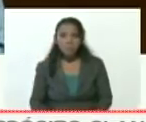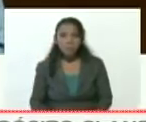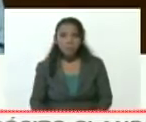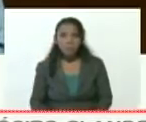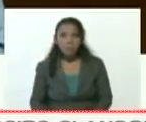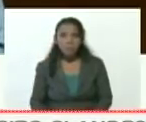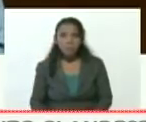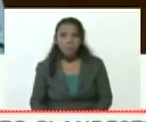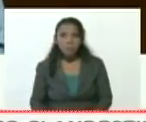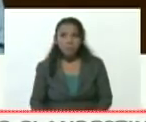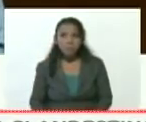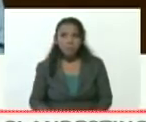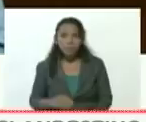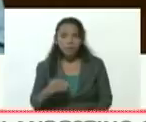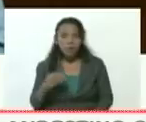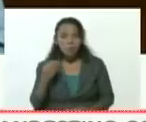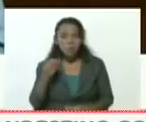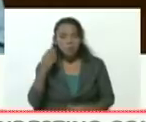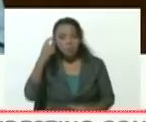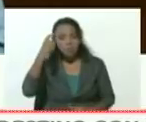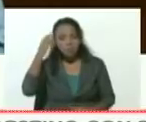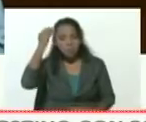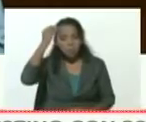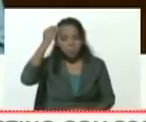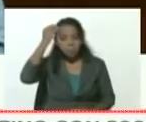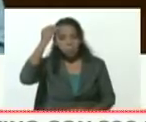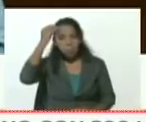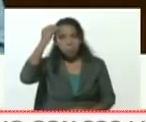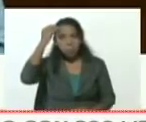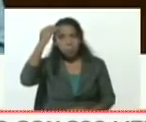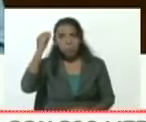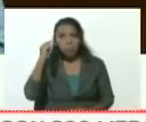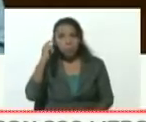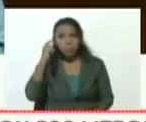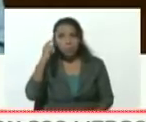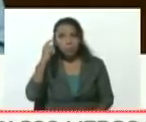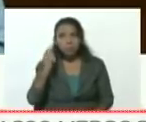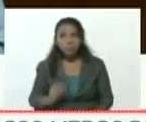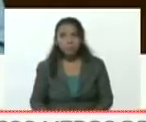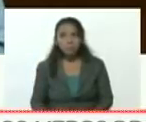Este otro, vale. No me voy a acordar. Rangel también.